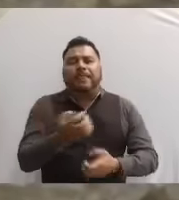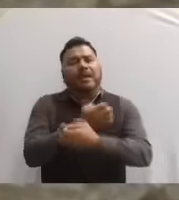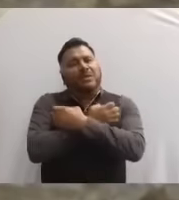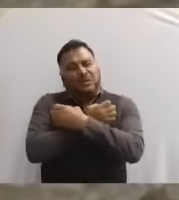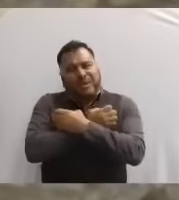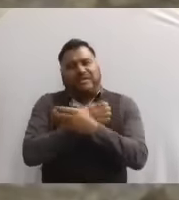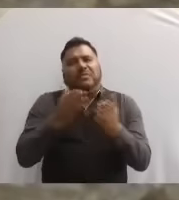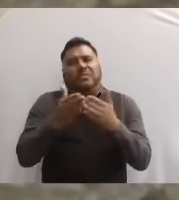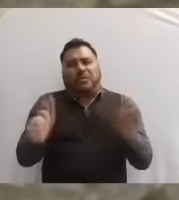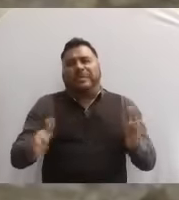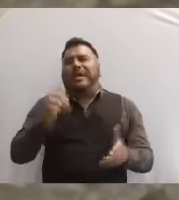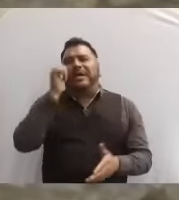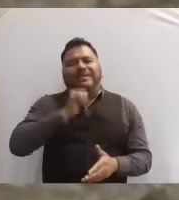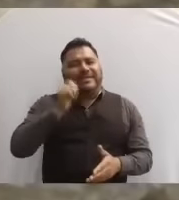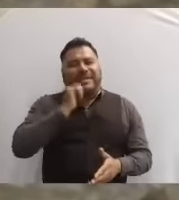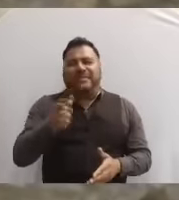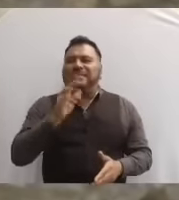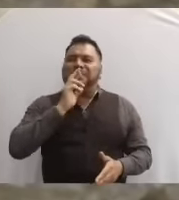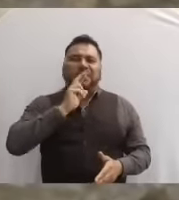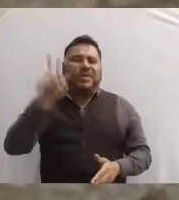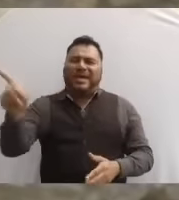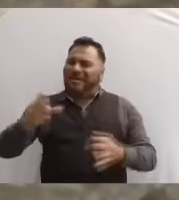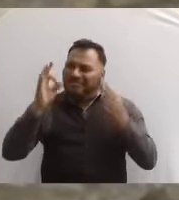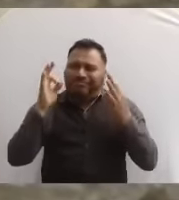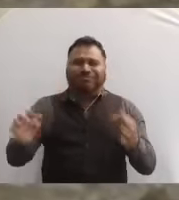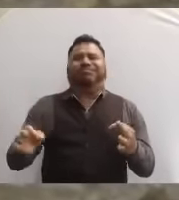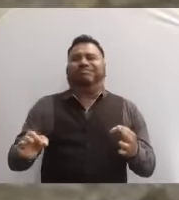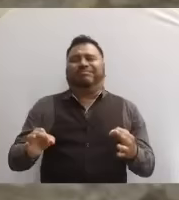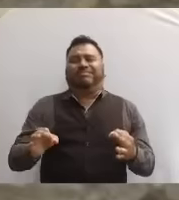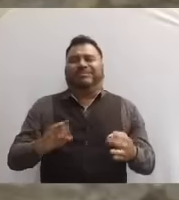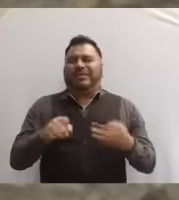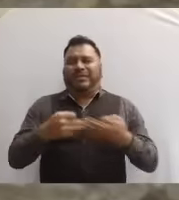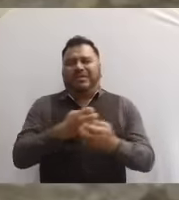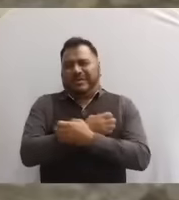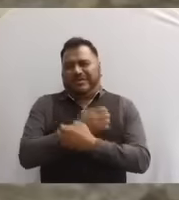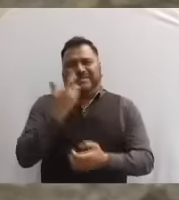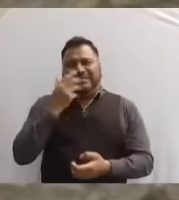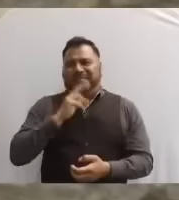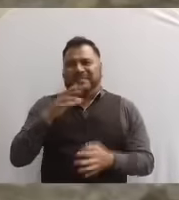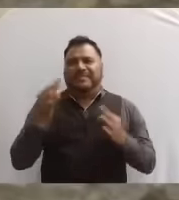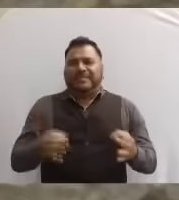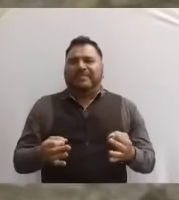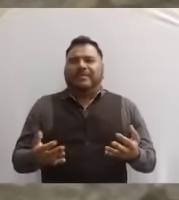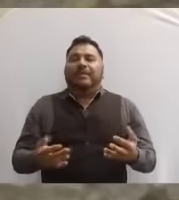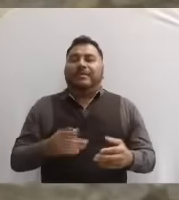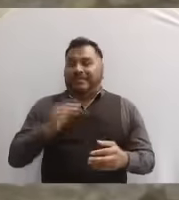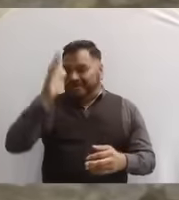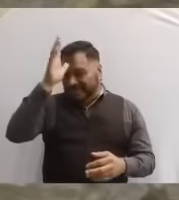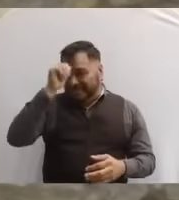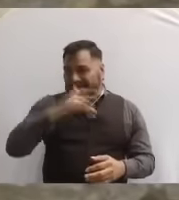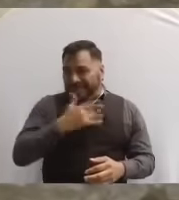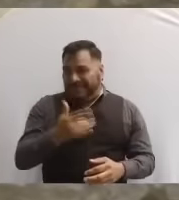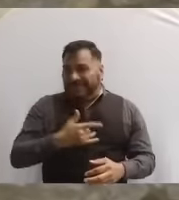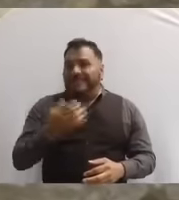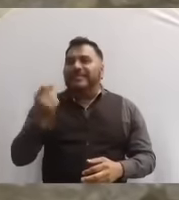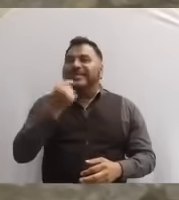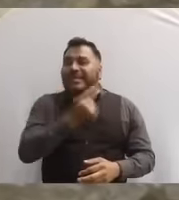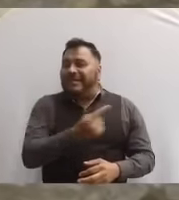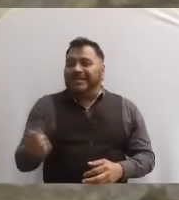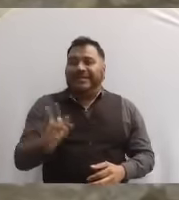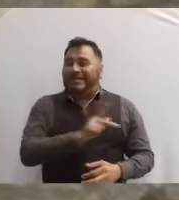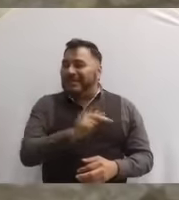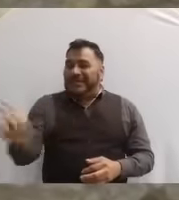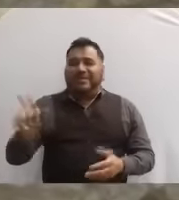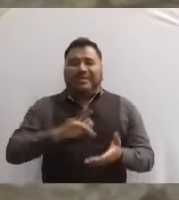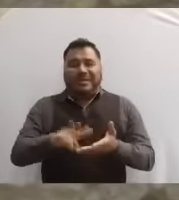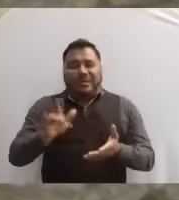educación pública siempre sea la mejor de todas las educaciones. ¿Quién está de acuerdo en apoyar a todos los niños y niñas